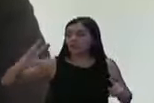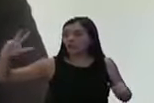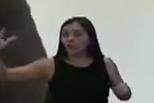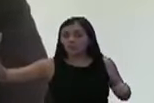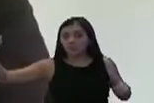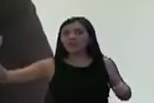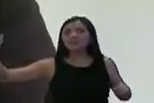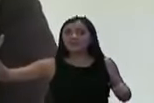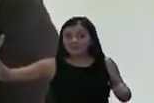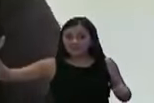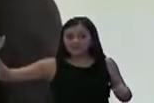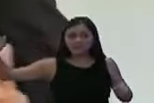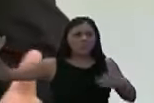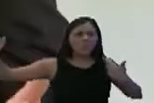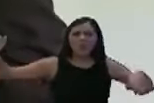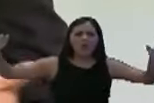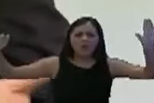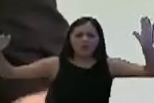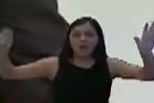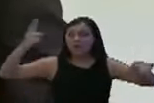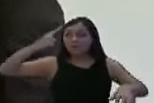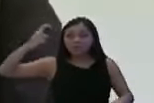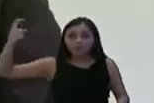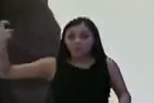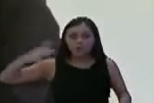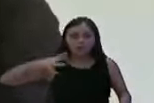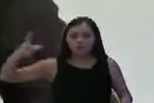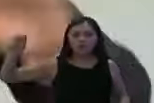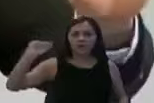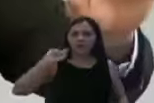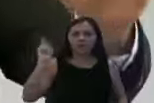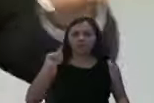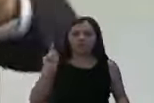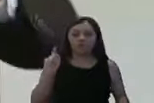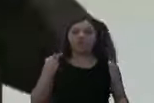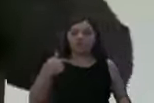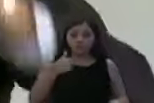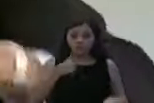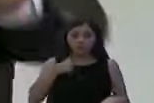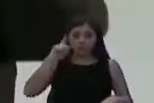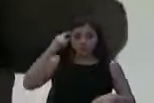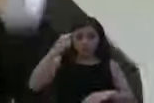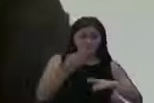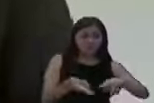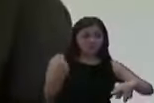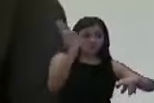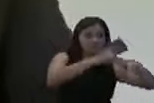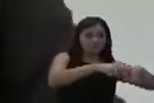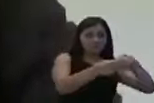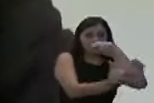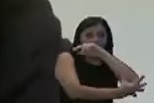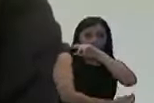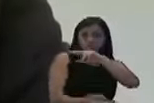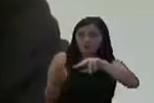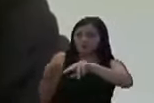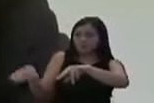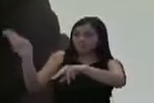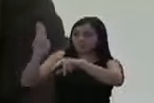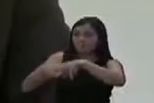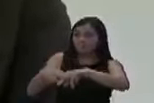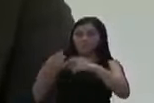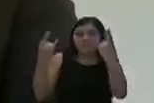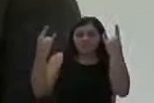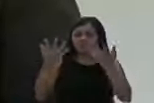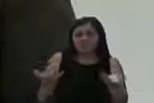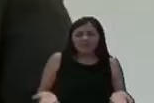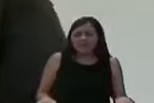nos quieren volver al pasado les insisto no ha habido paquetazo no ha habido nada ni para los ricos porque esto no es para para obtener ingresos aquí no es